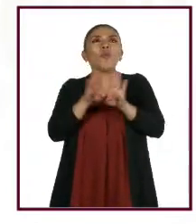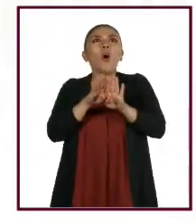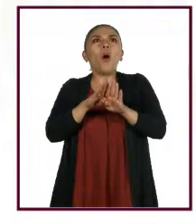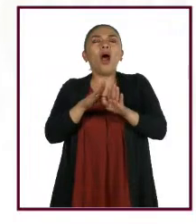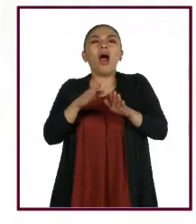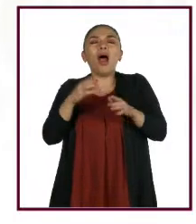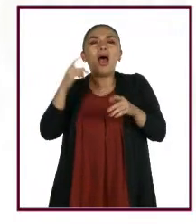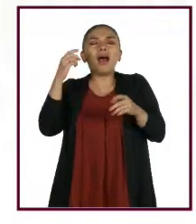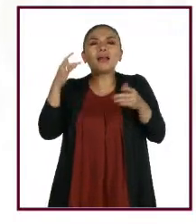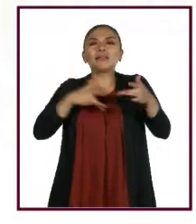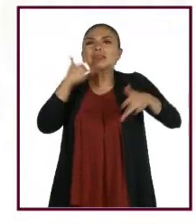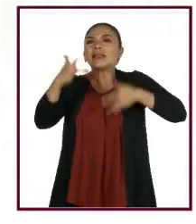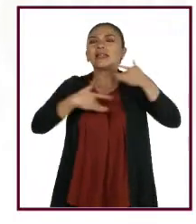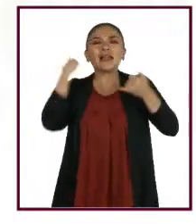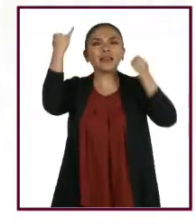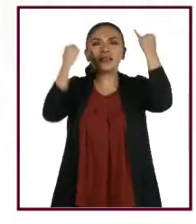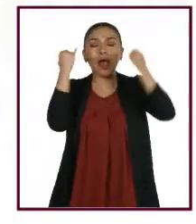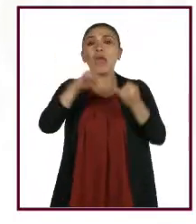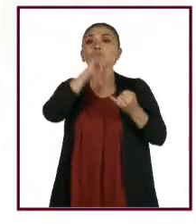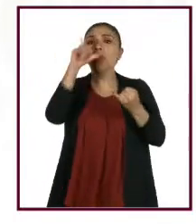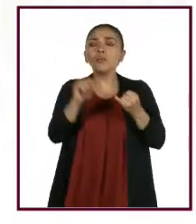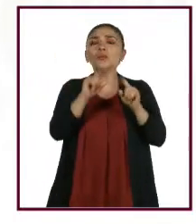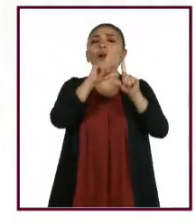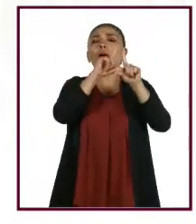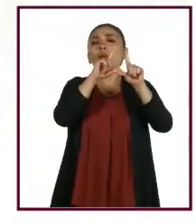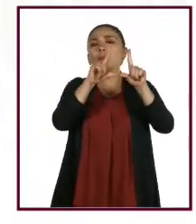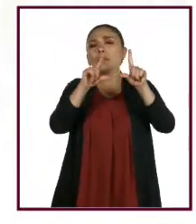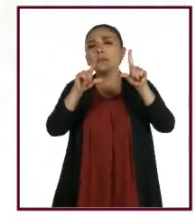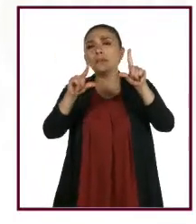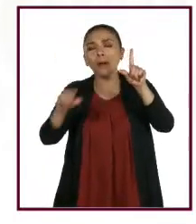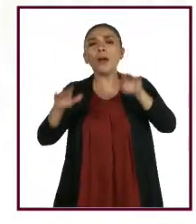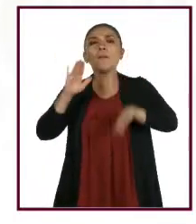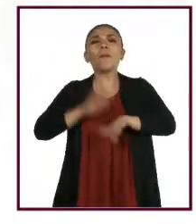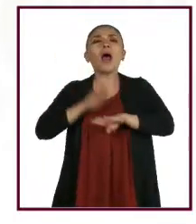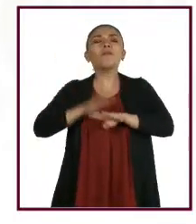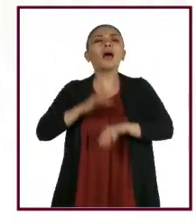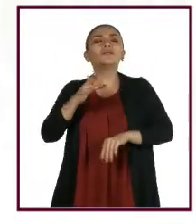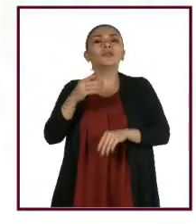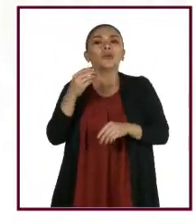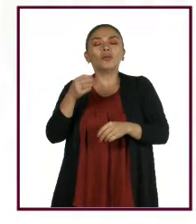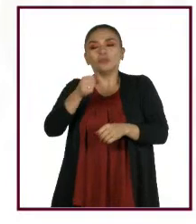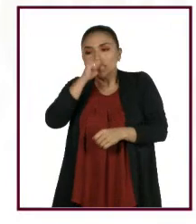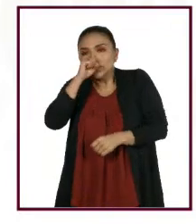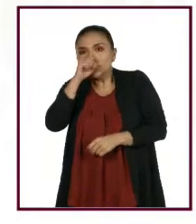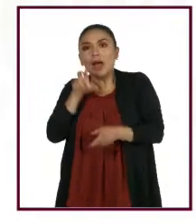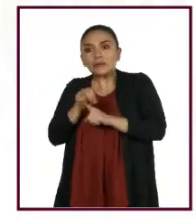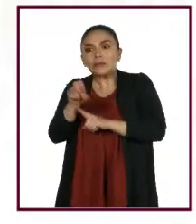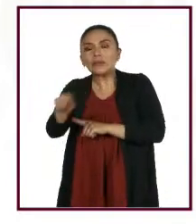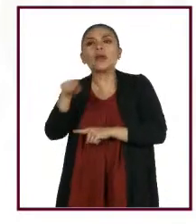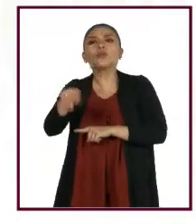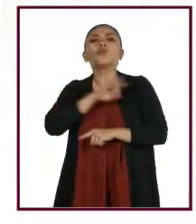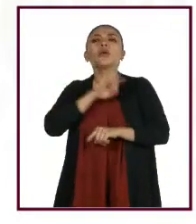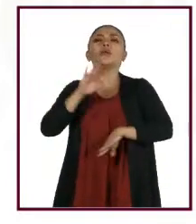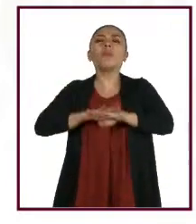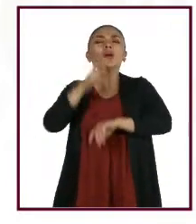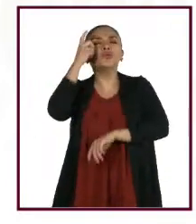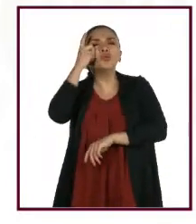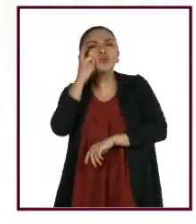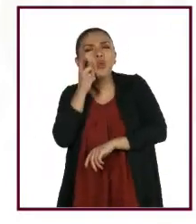va disminuyendo el efecto inicial y va aumentando la cantidad del consumo, se puede producir letargo y